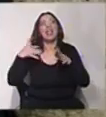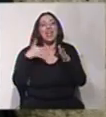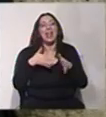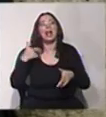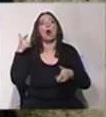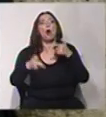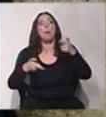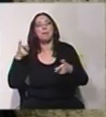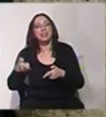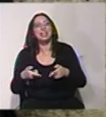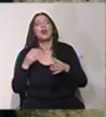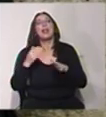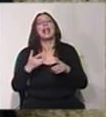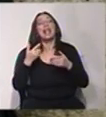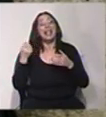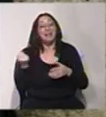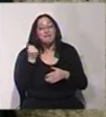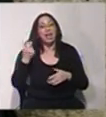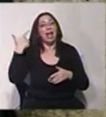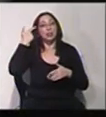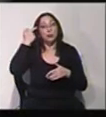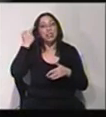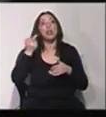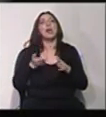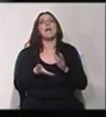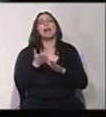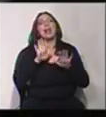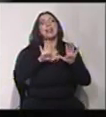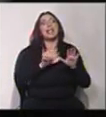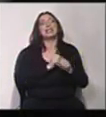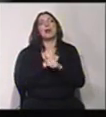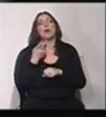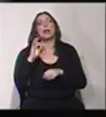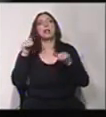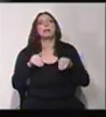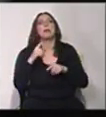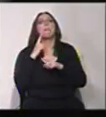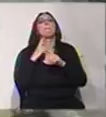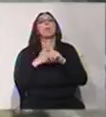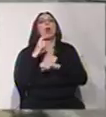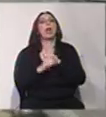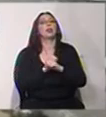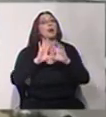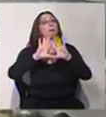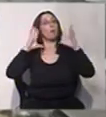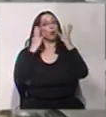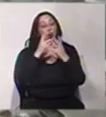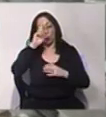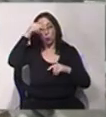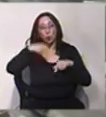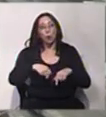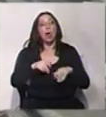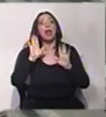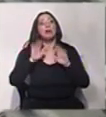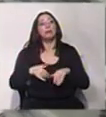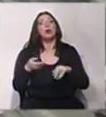En cuanto a los intentos de suicidio, estos llegan a ser de 10 a 40 millones por año en todo el mundo. Uruguay presenta la tasa de